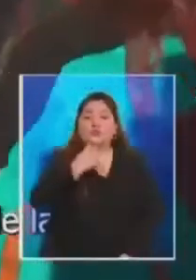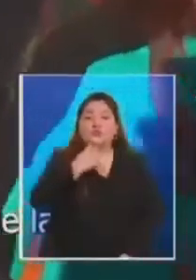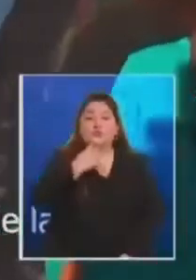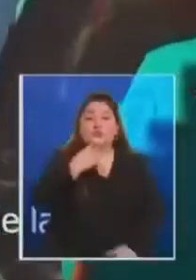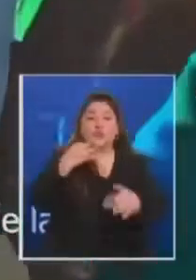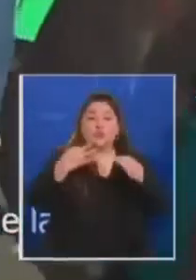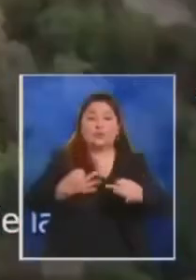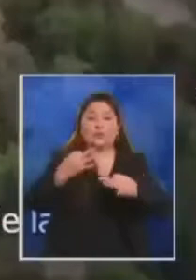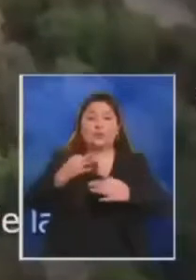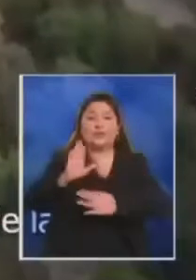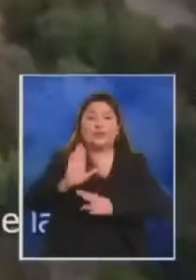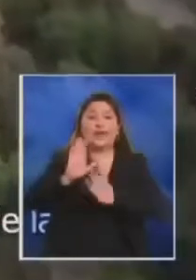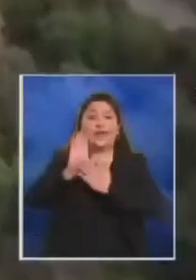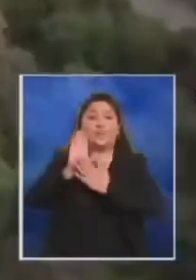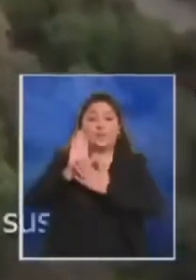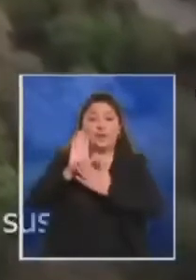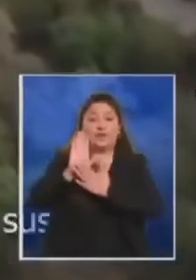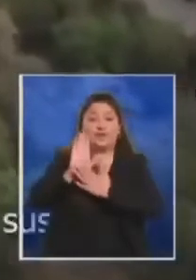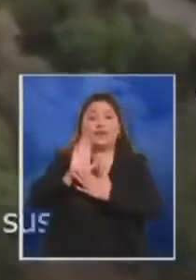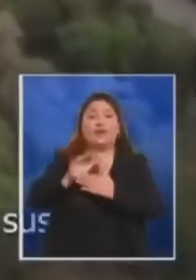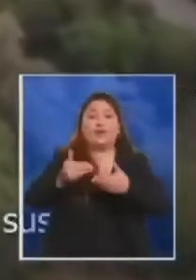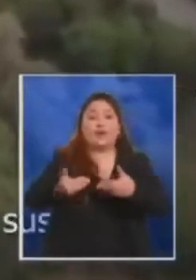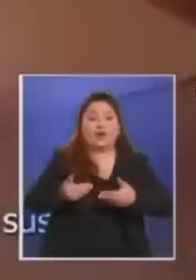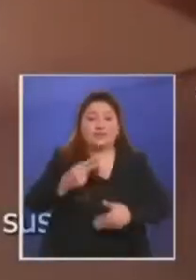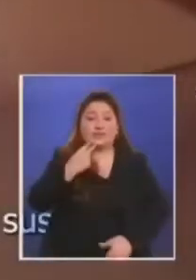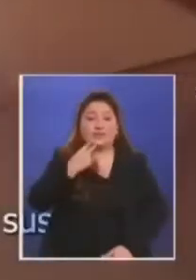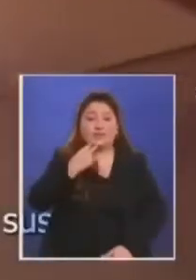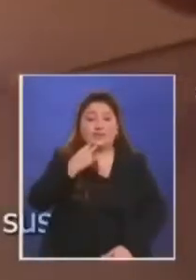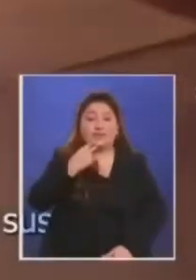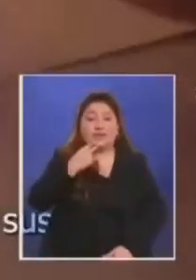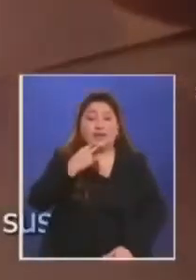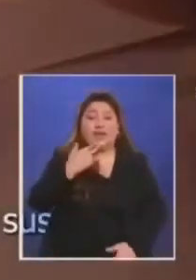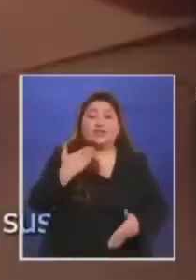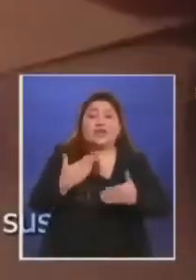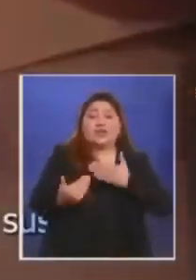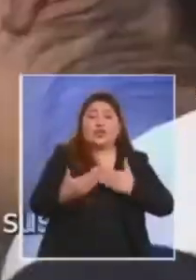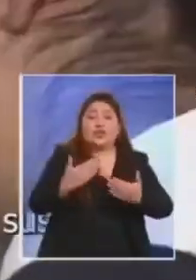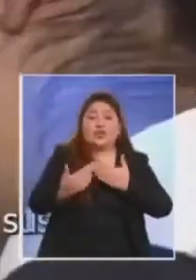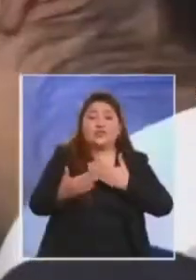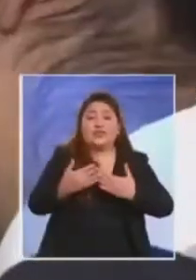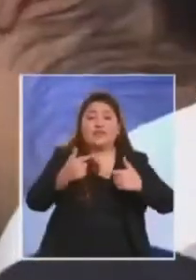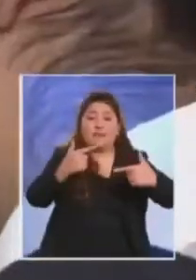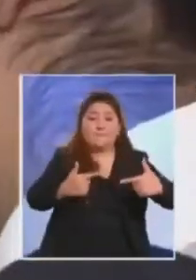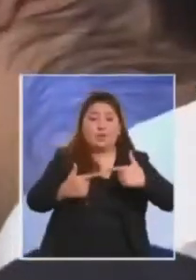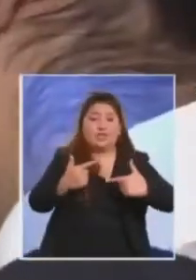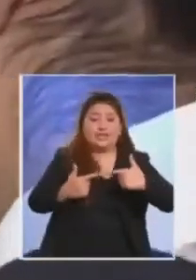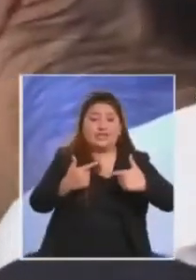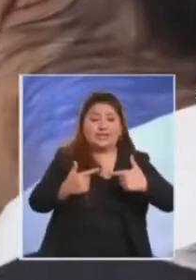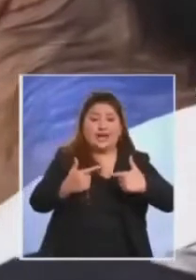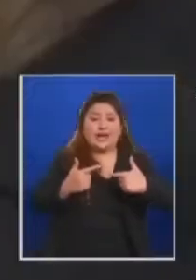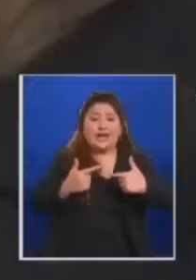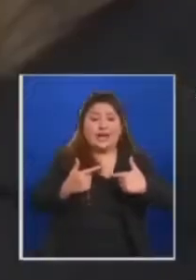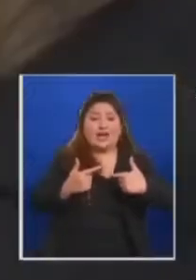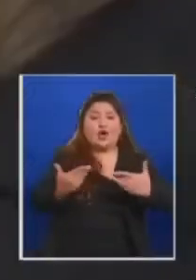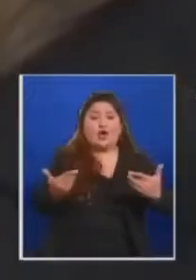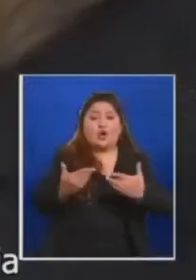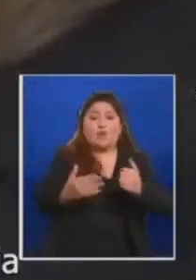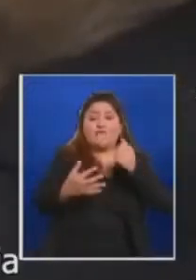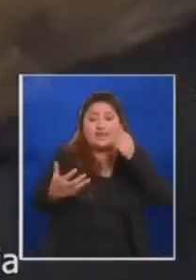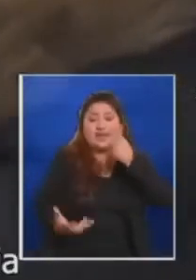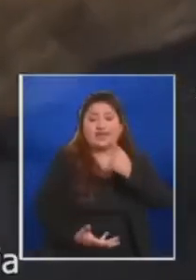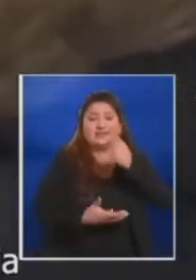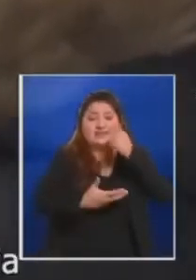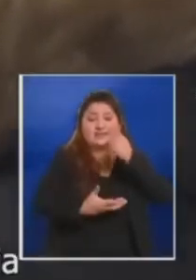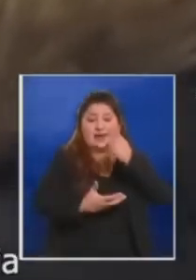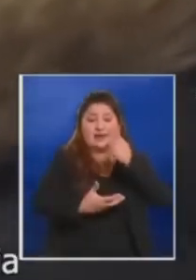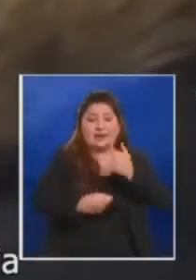reflejo de la relevancia que tiene este tema. ¿Hacia dónde debería ir la política educativa en todos sus niveles? ¿Cómo esta debe ser financiada? Sobre